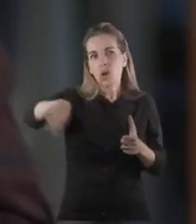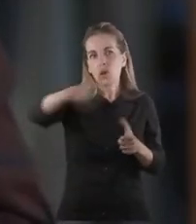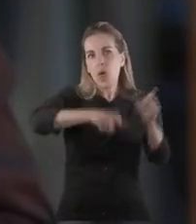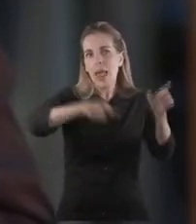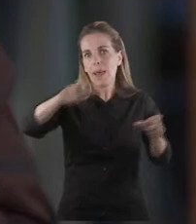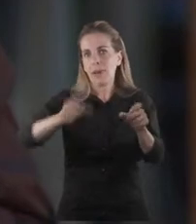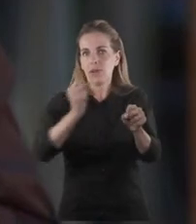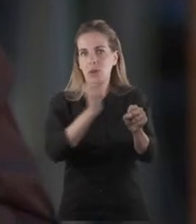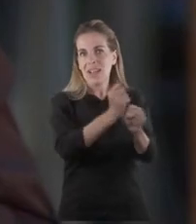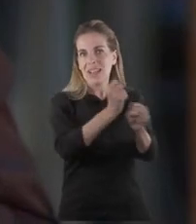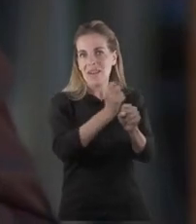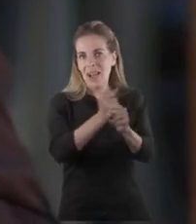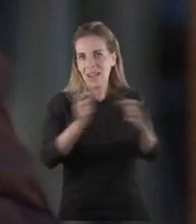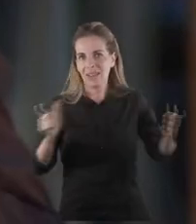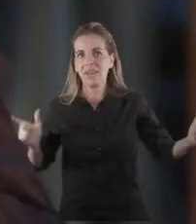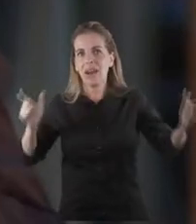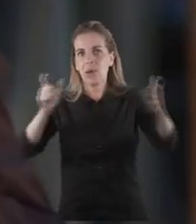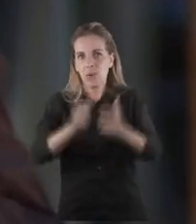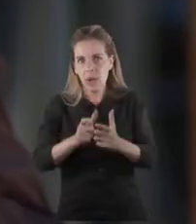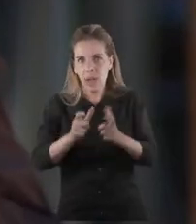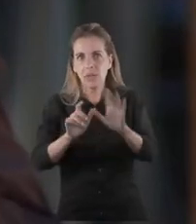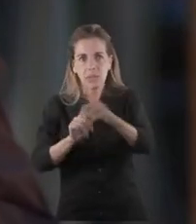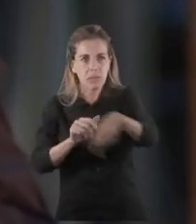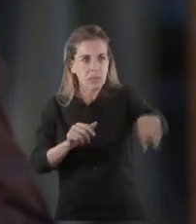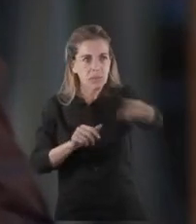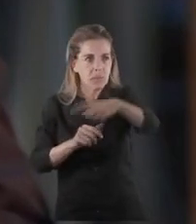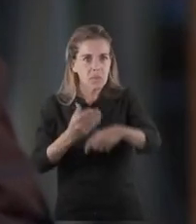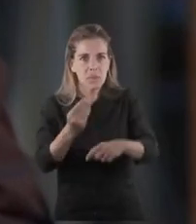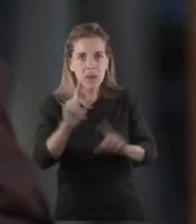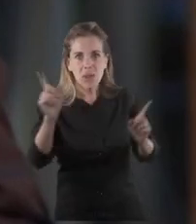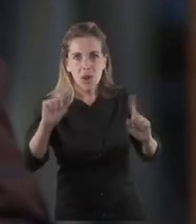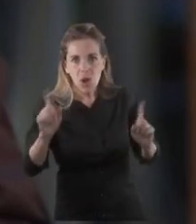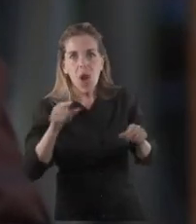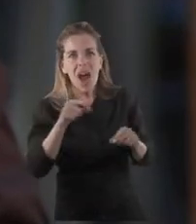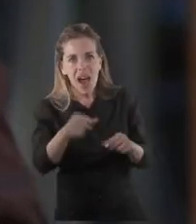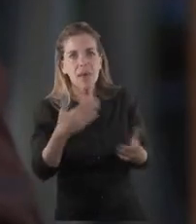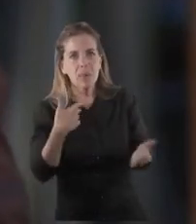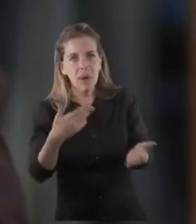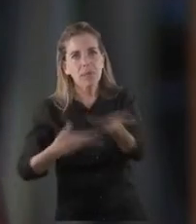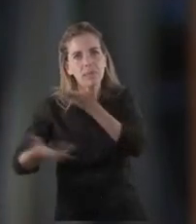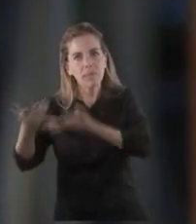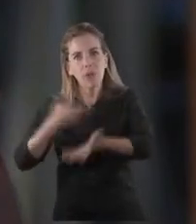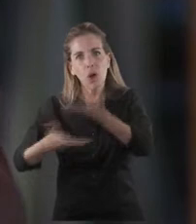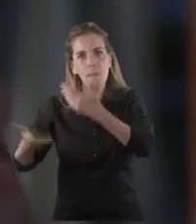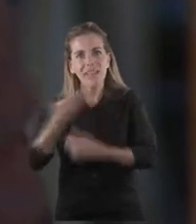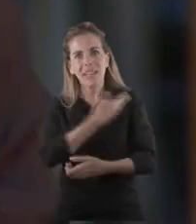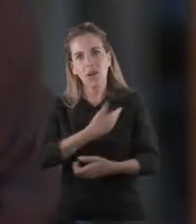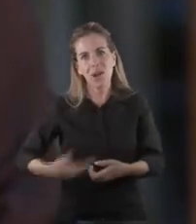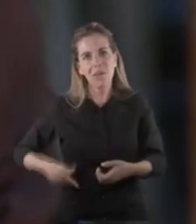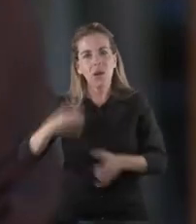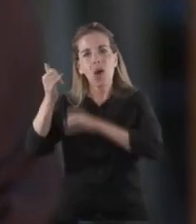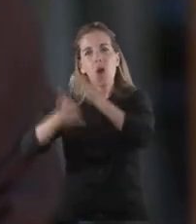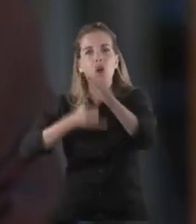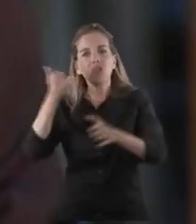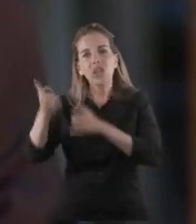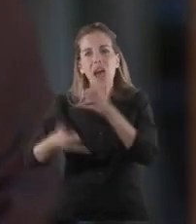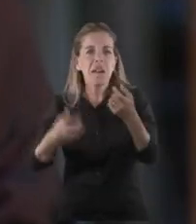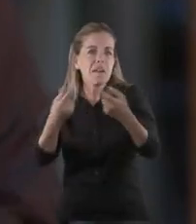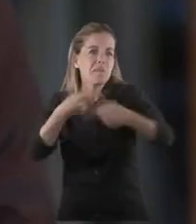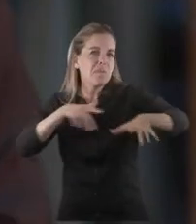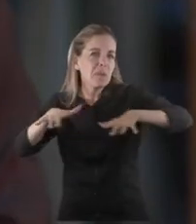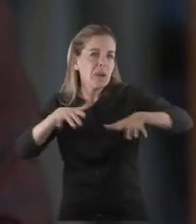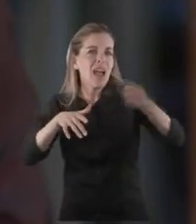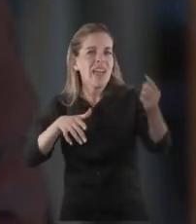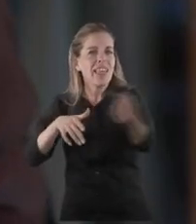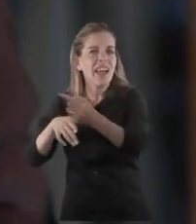No tengan miedo. Ahí tienen la posibilidad de hablar del día a día, del termómetro que tenemos todos los ciudadanos, que